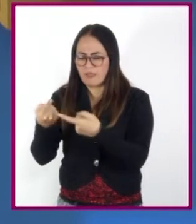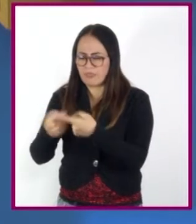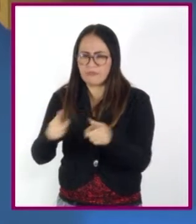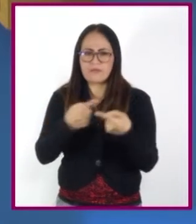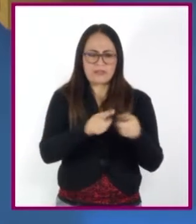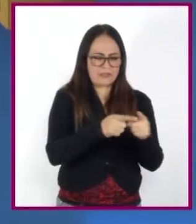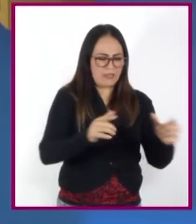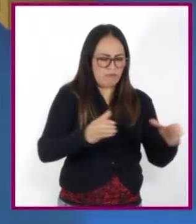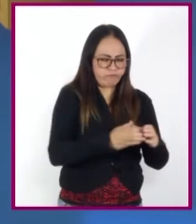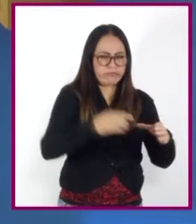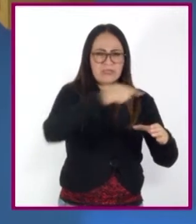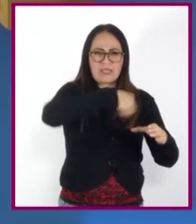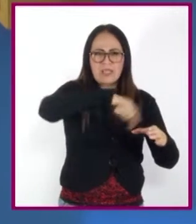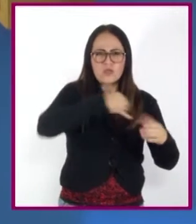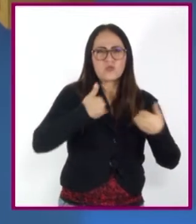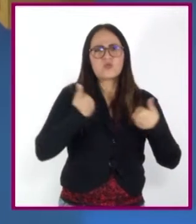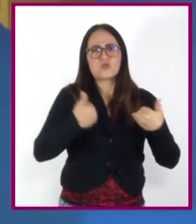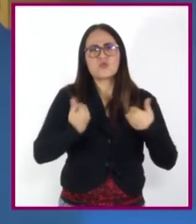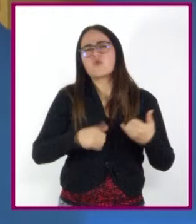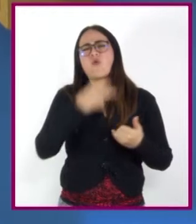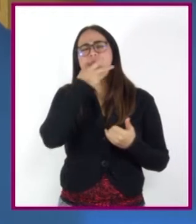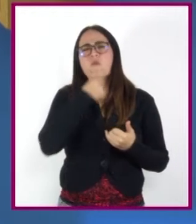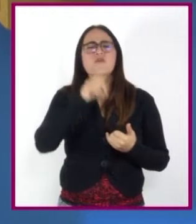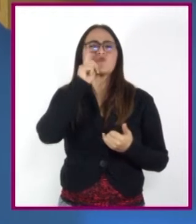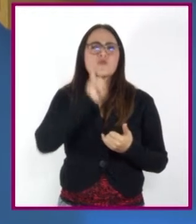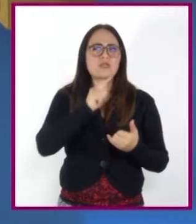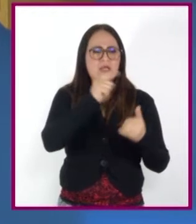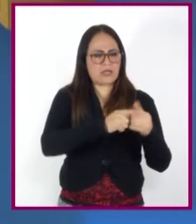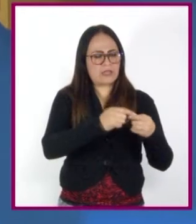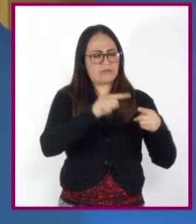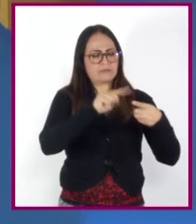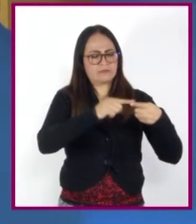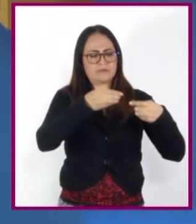los adolescentes hay 3 subgrupos en los que nos